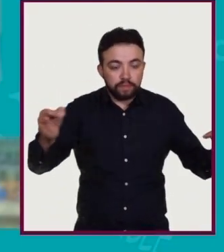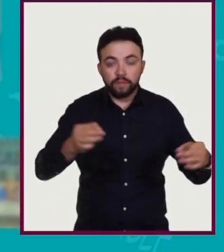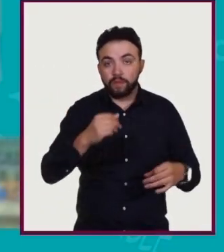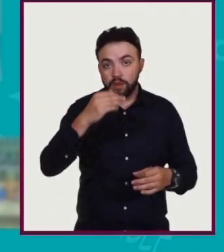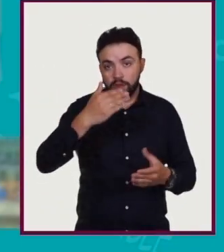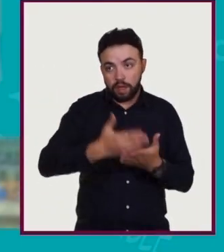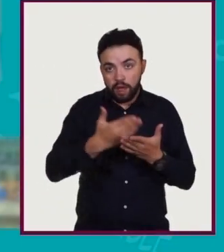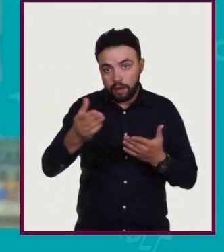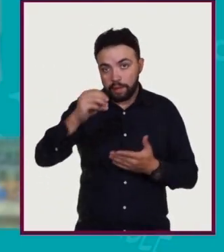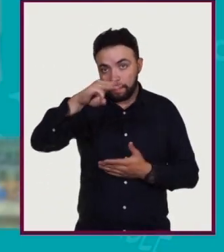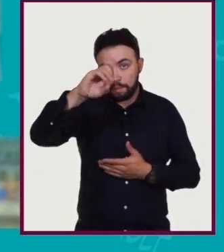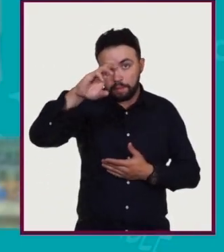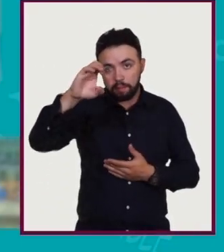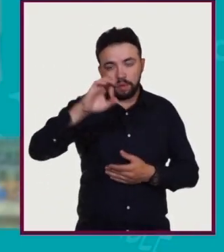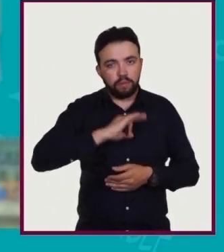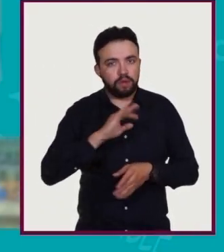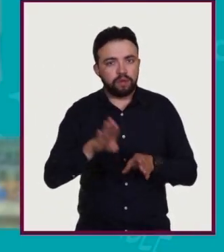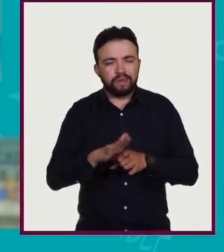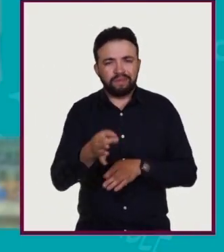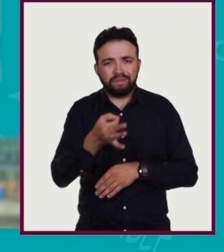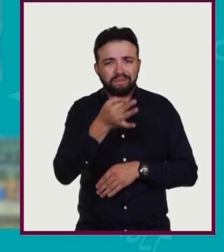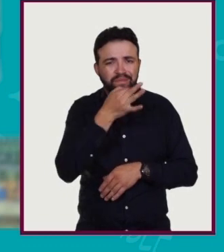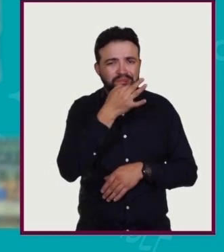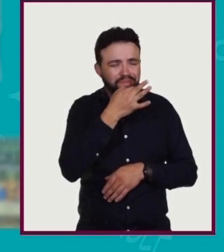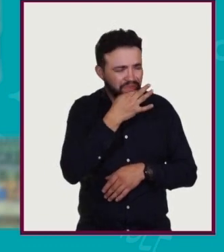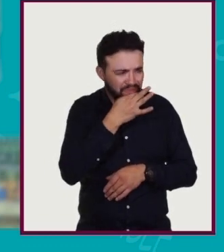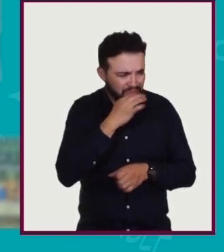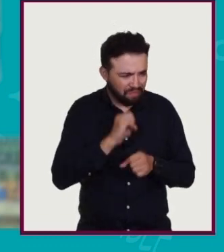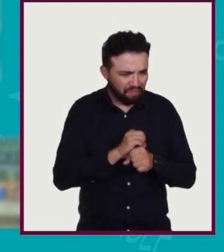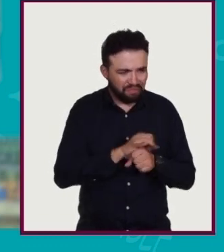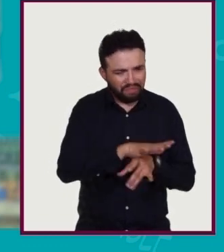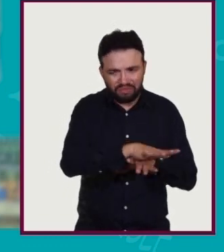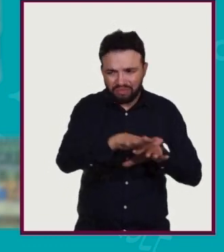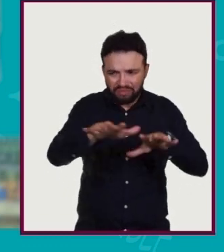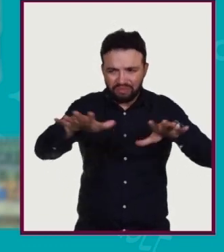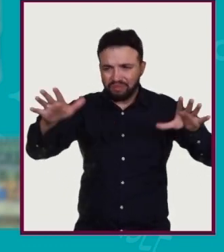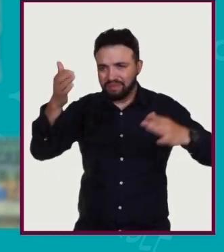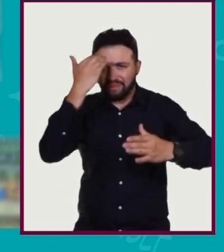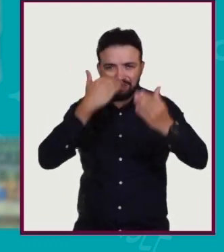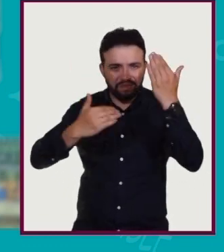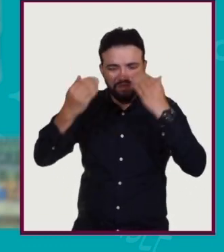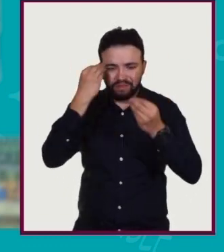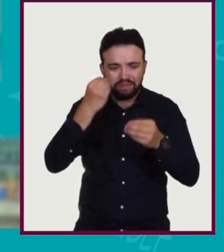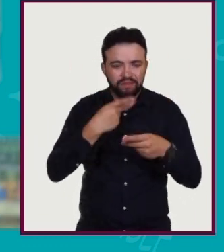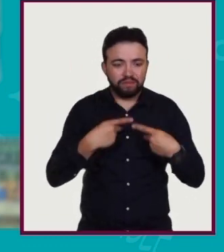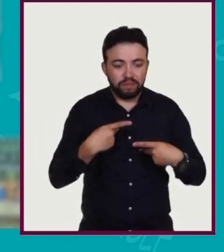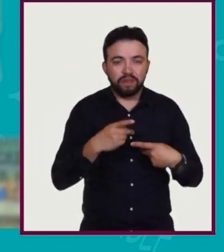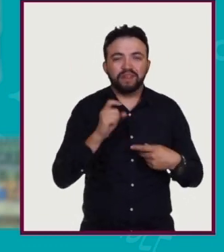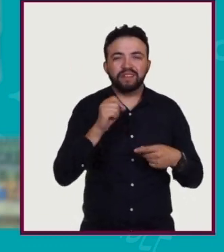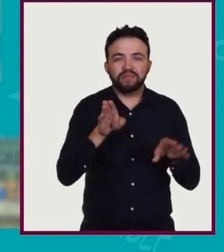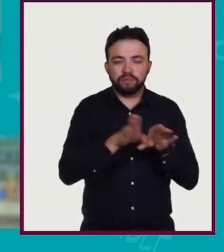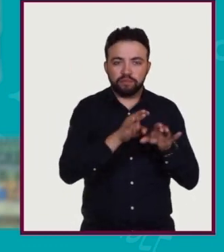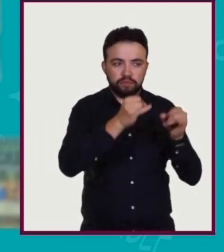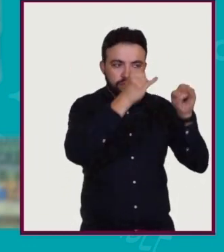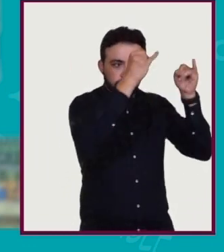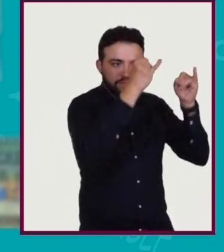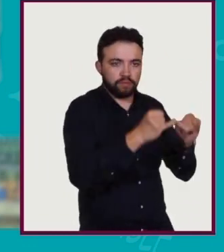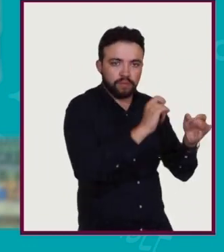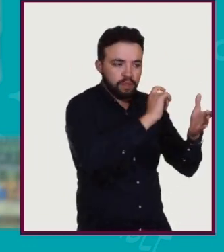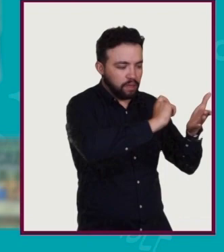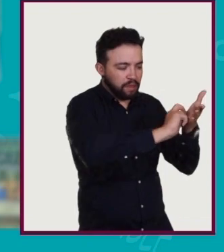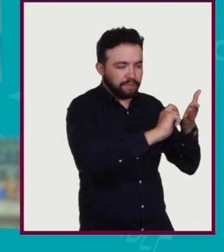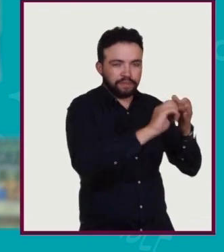en segundos por el mundo digital y convertirse en viral al replicarse continuamente. El meme es una imagen o gráfico que acompañado de